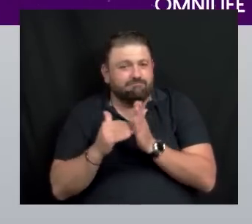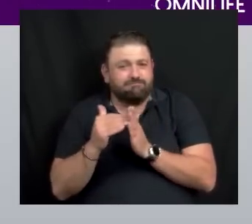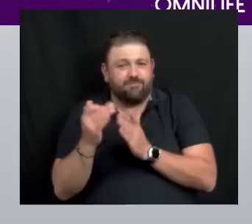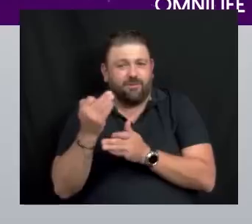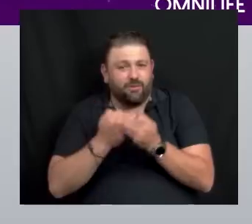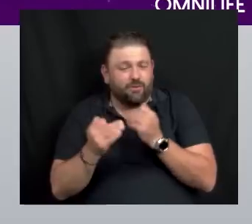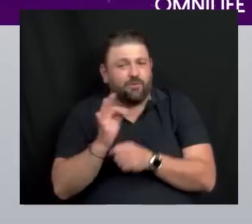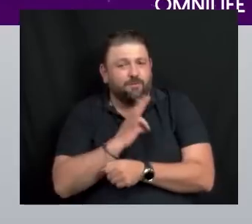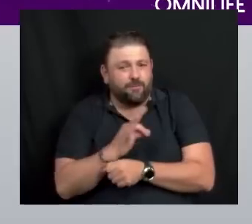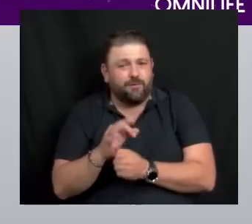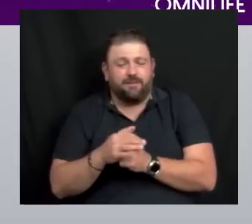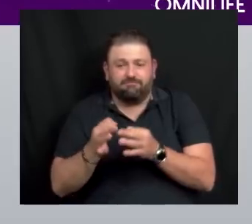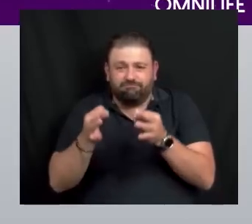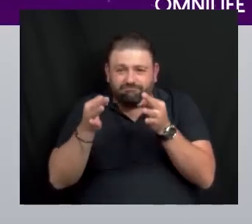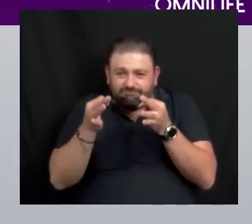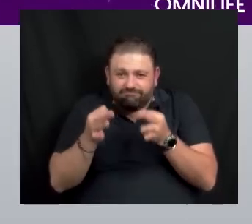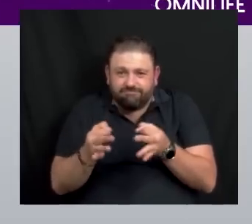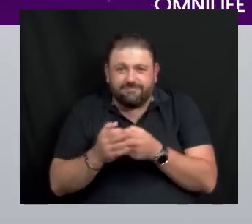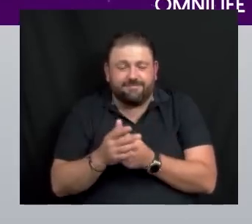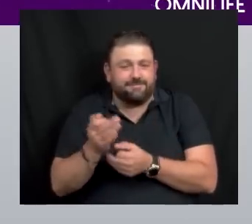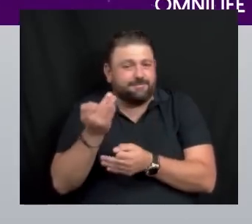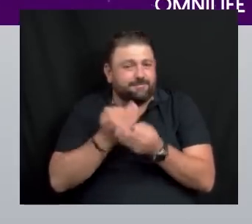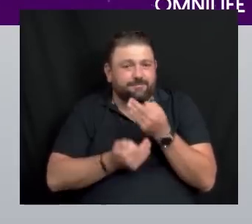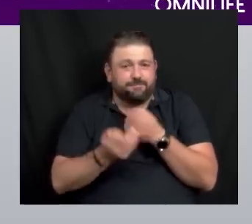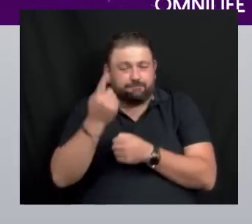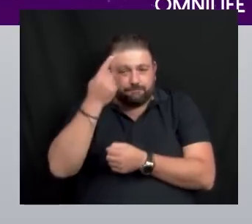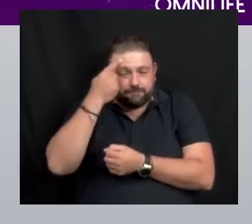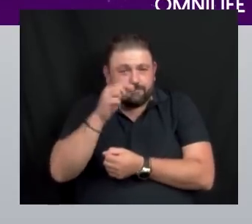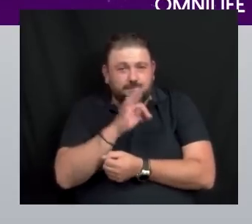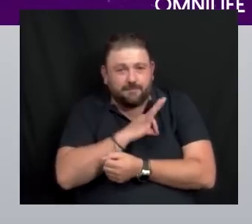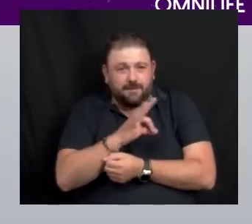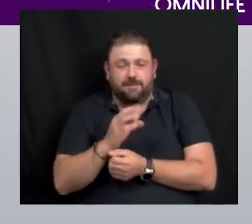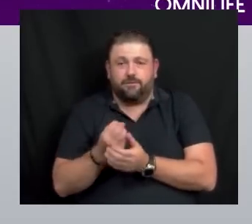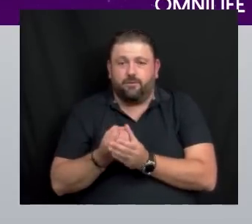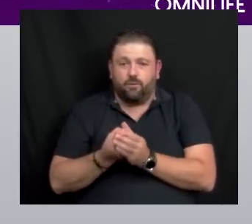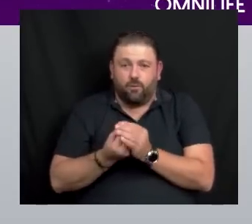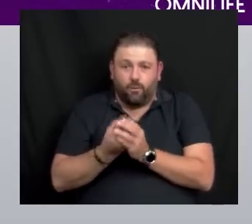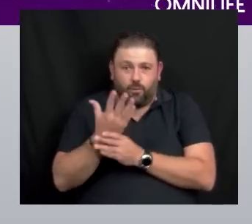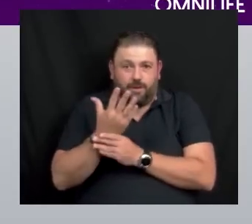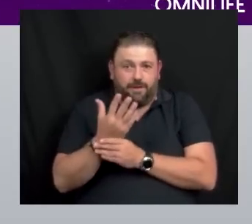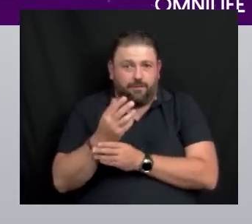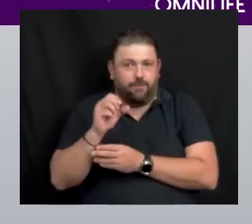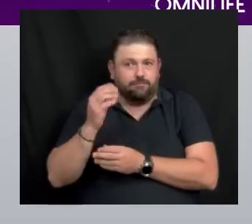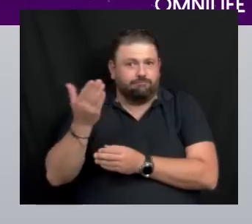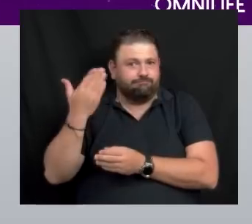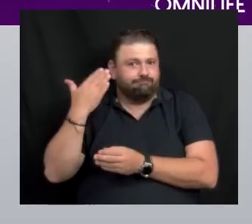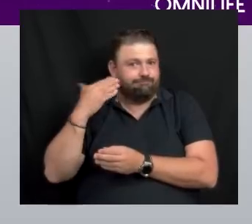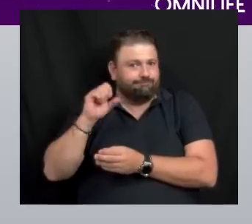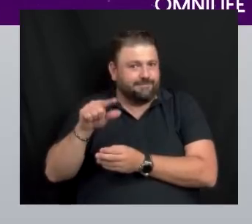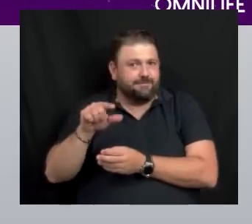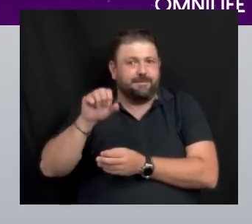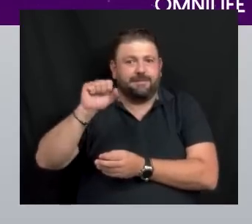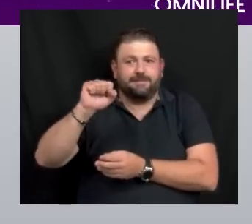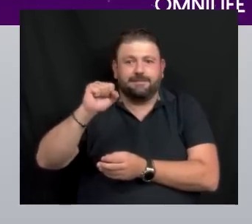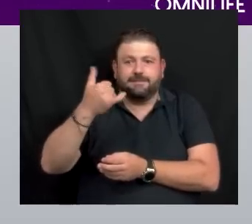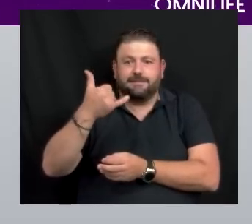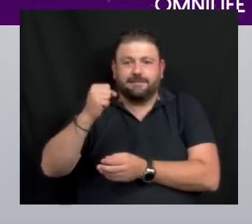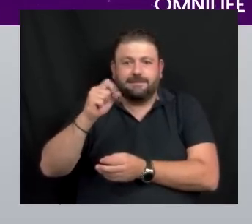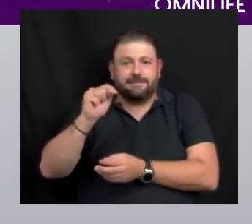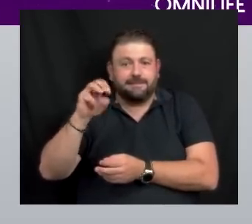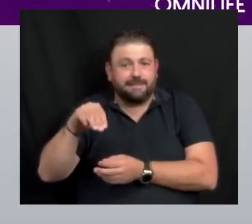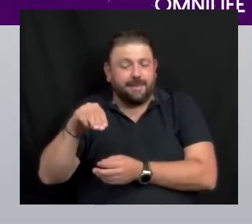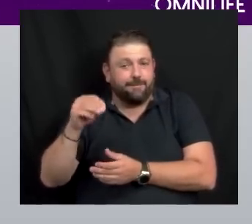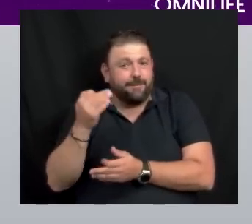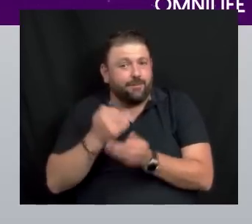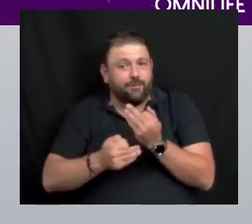calidad, toda la cuestión del nuevo sistema que tenemos, no existe en el mundo. Si